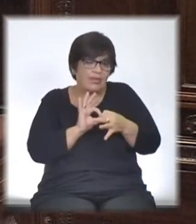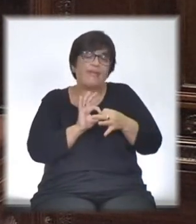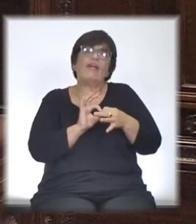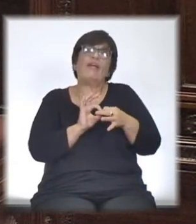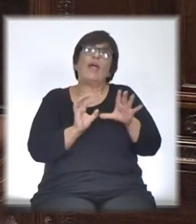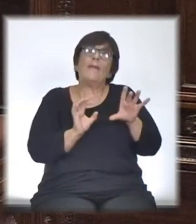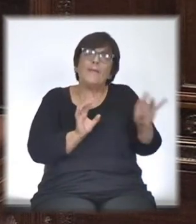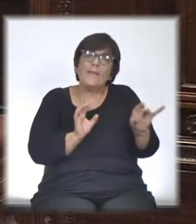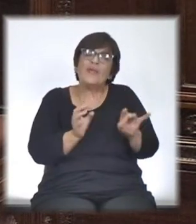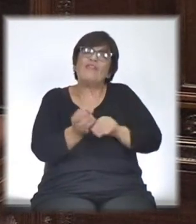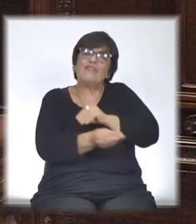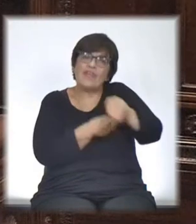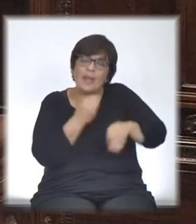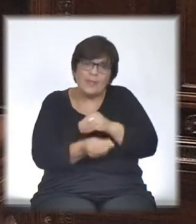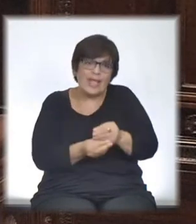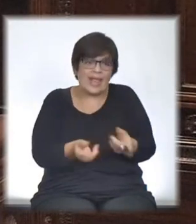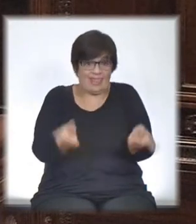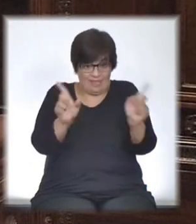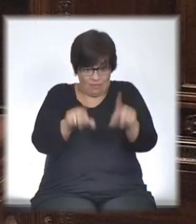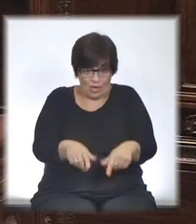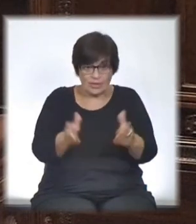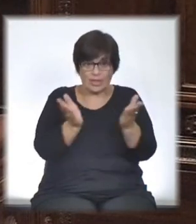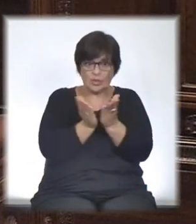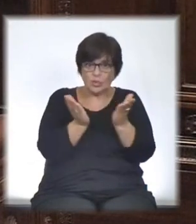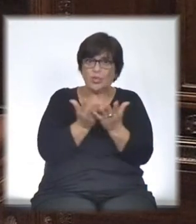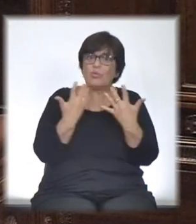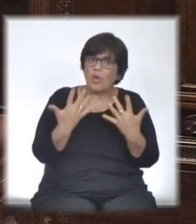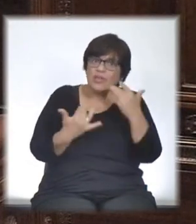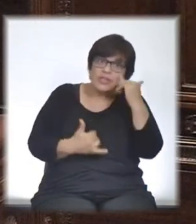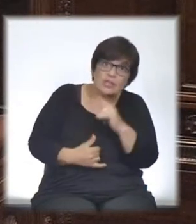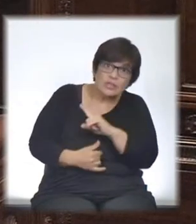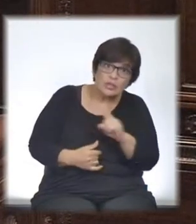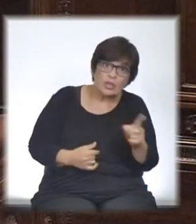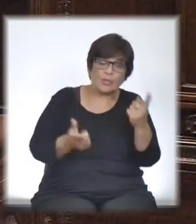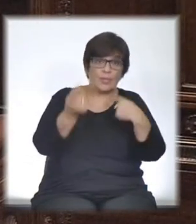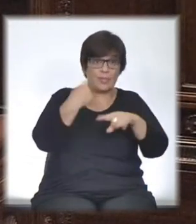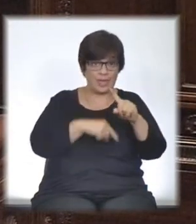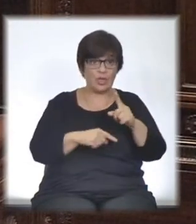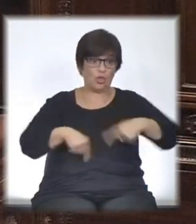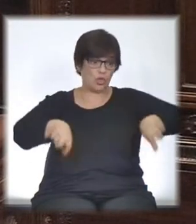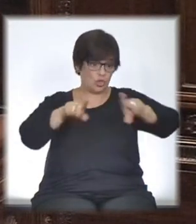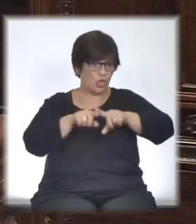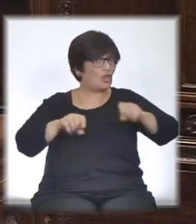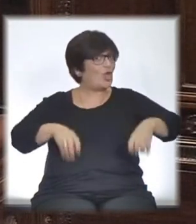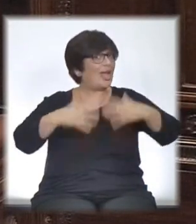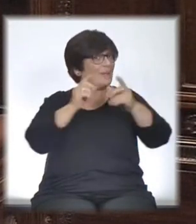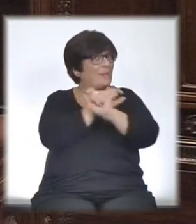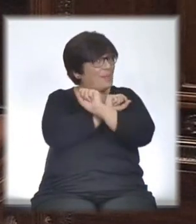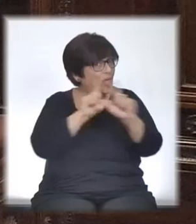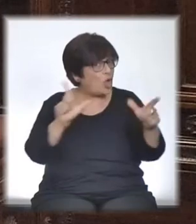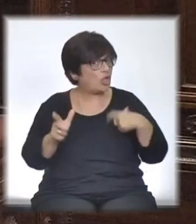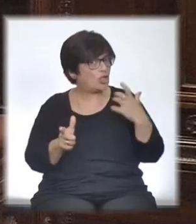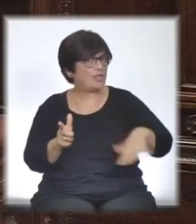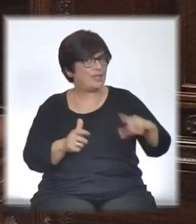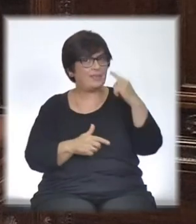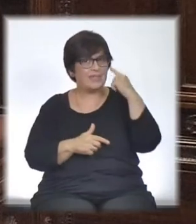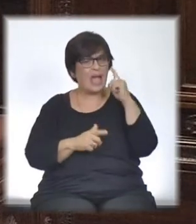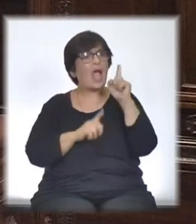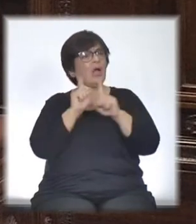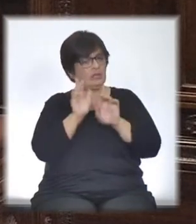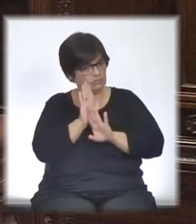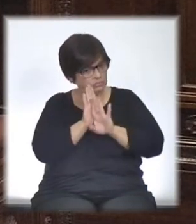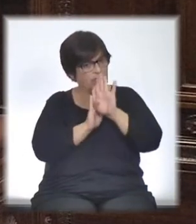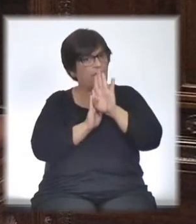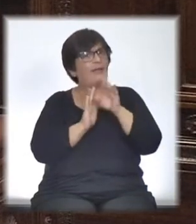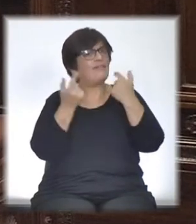la reinserción en el sistema educativo, pero como sociedad hay un hecho que consideramos el más grave, y es que si bien mucho se ha avanzado,